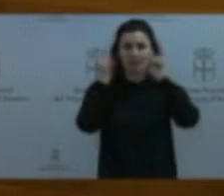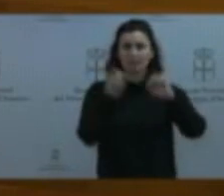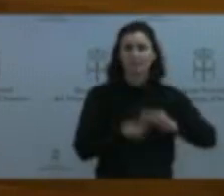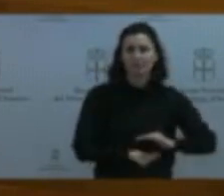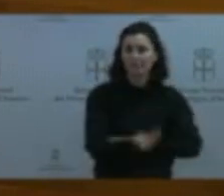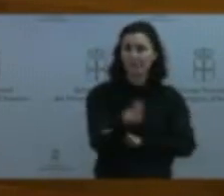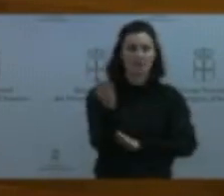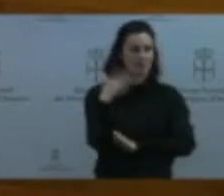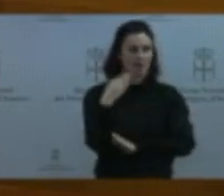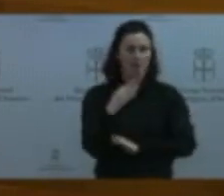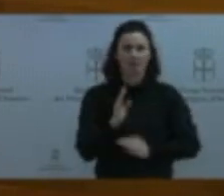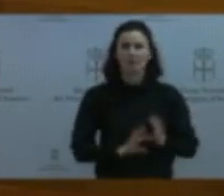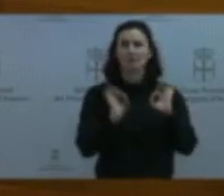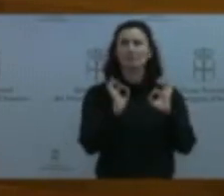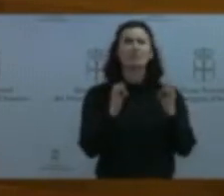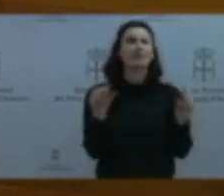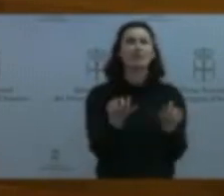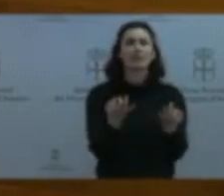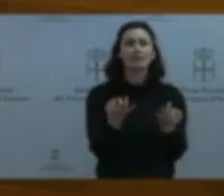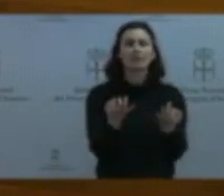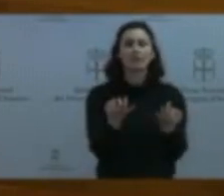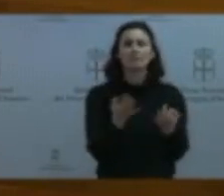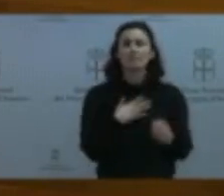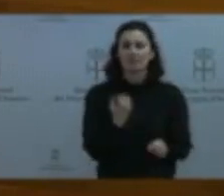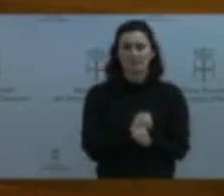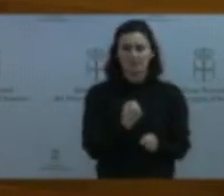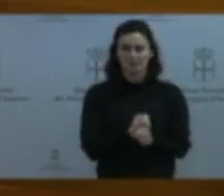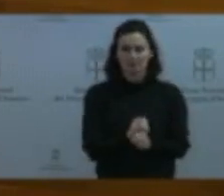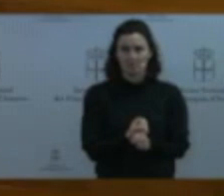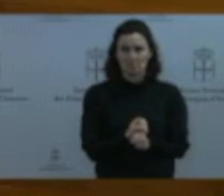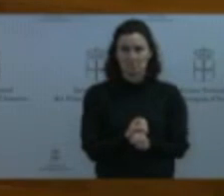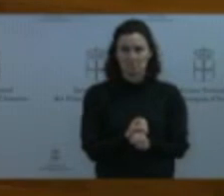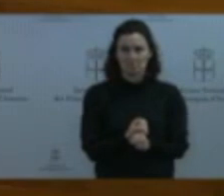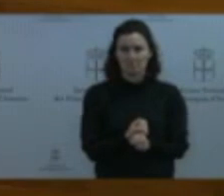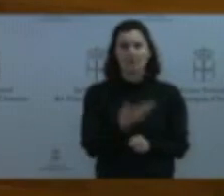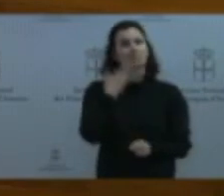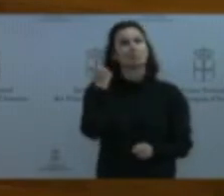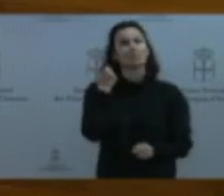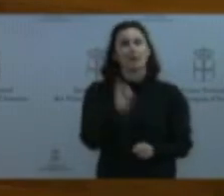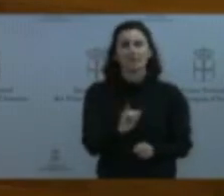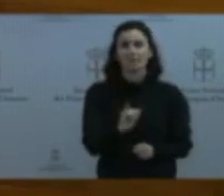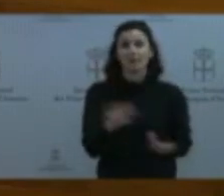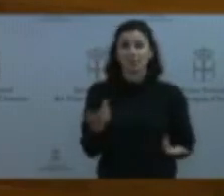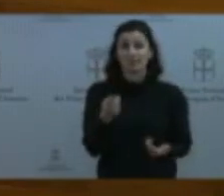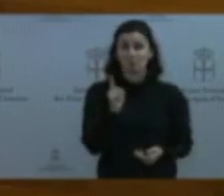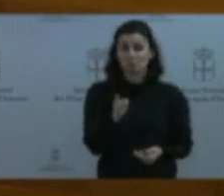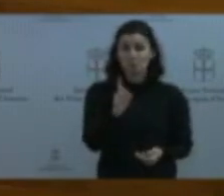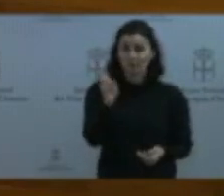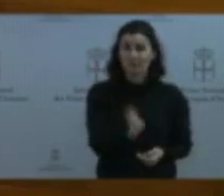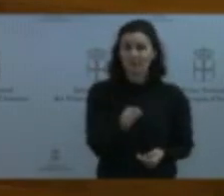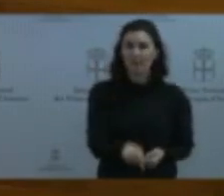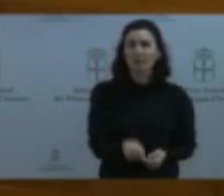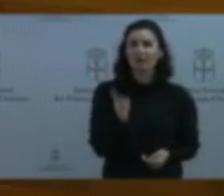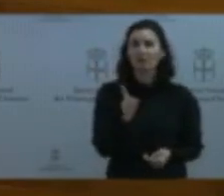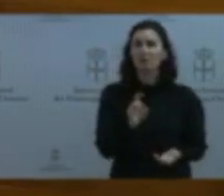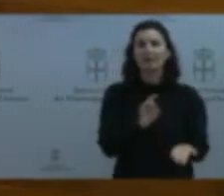vida nuestro trabajo y nuestra honradez. Y ustedes vinieron aquí solo con un objetivo, dijeron, a echarles ustedes. No les veo yo